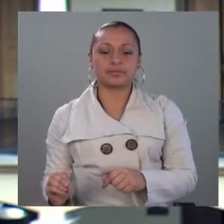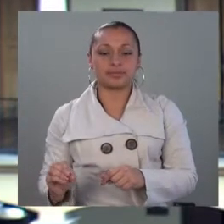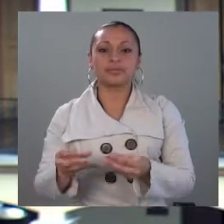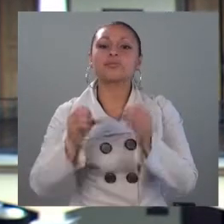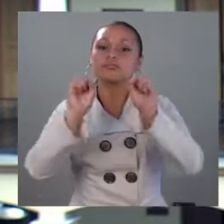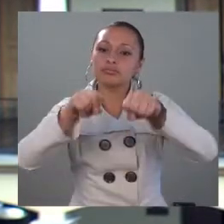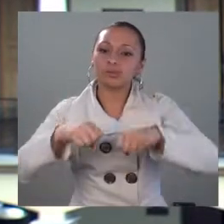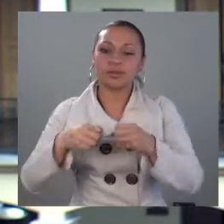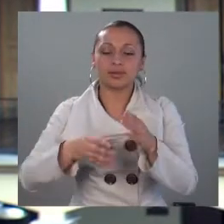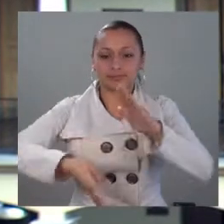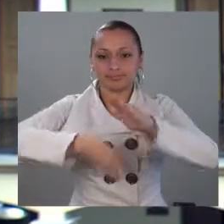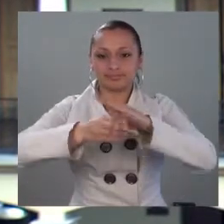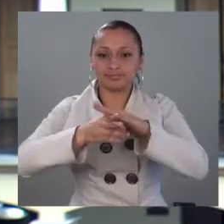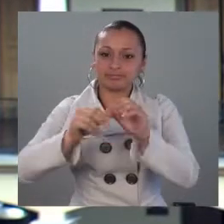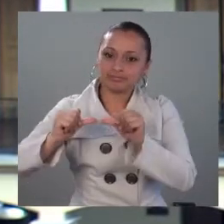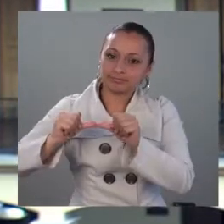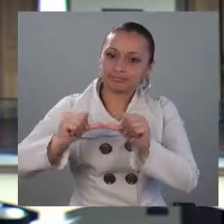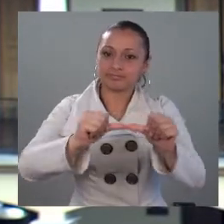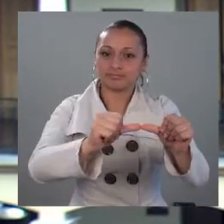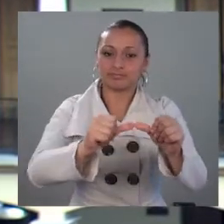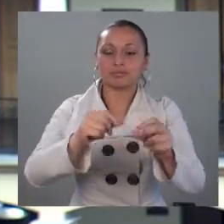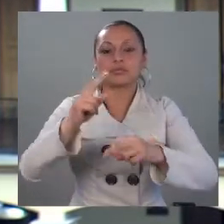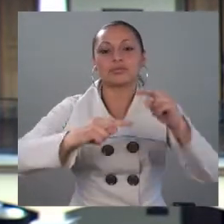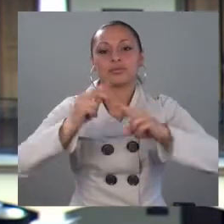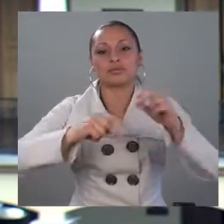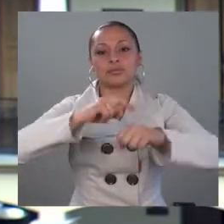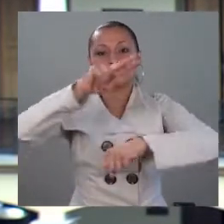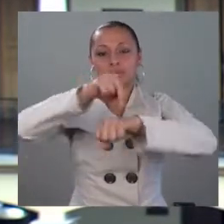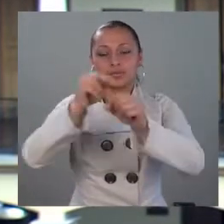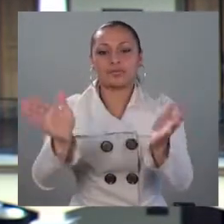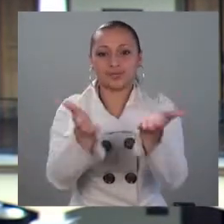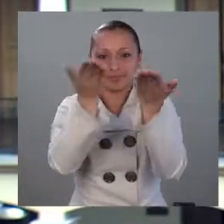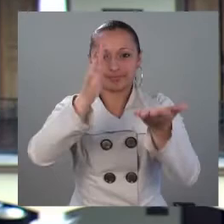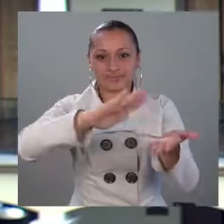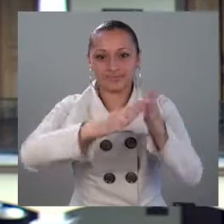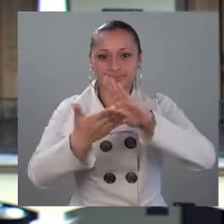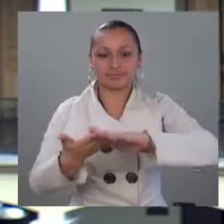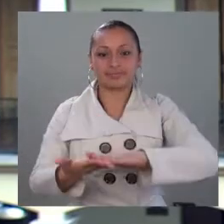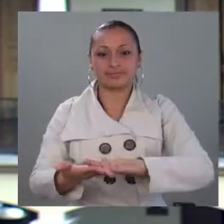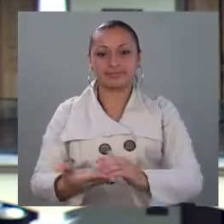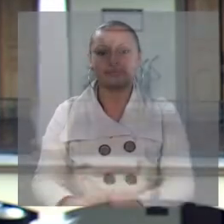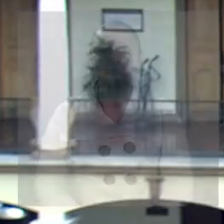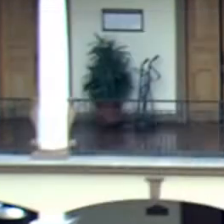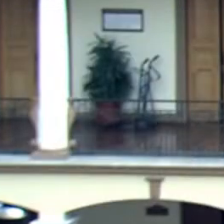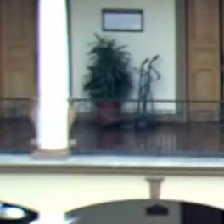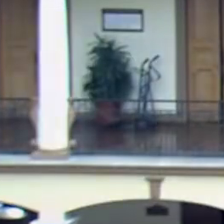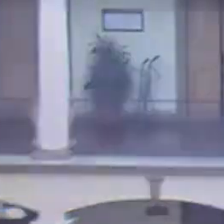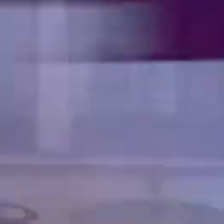pacífico. Y juntos continuar construyendo un Nariño mejor y en paz.